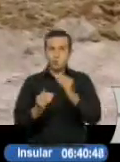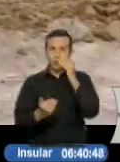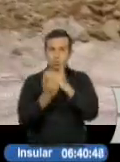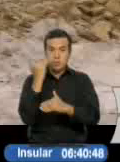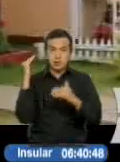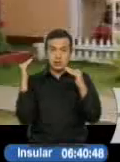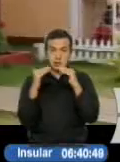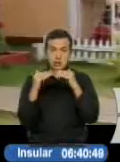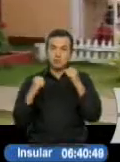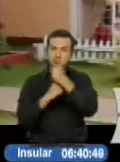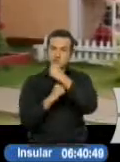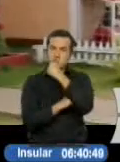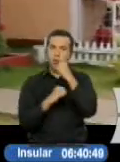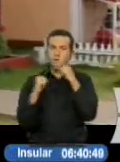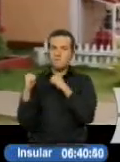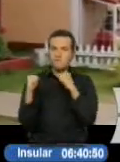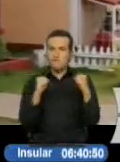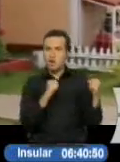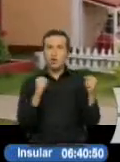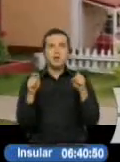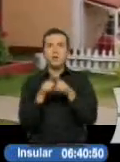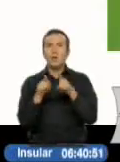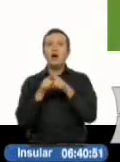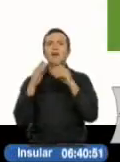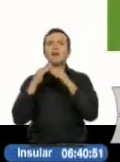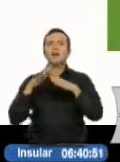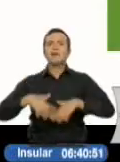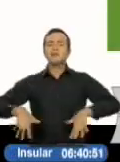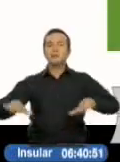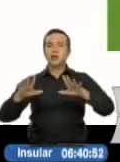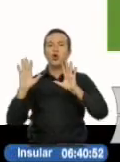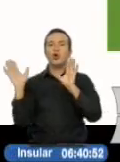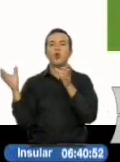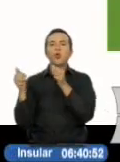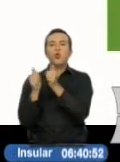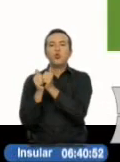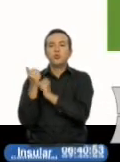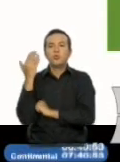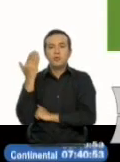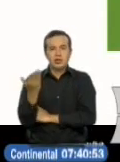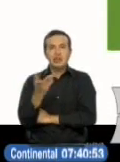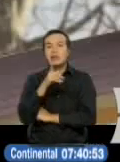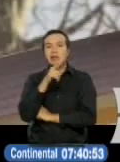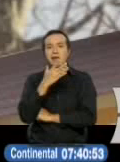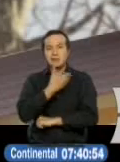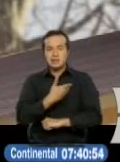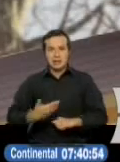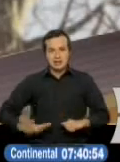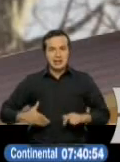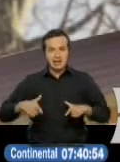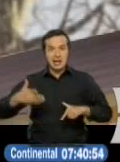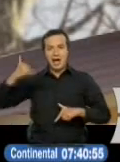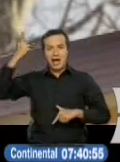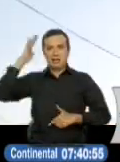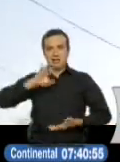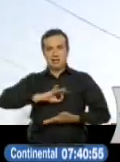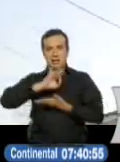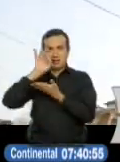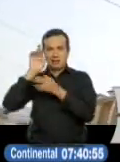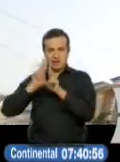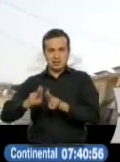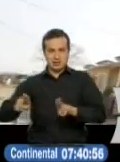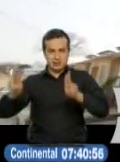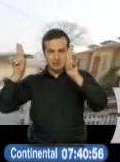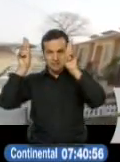construcciones sismo resistentes tendrán las características de las viviendas del plan Juntos por Ti, que fue impulsado por Lenín Moreno cuando era enviado especial a las